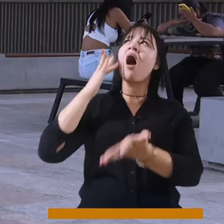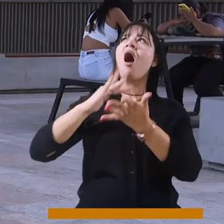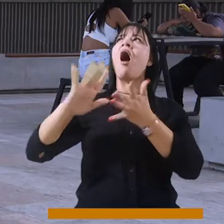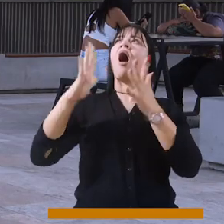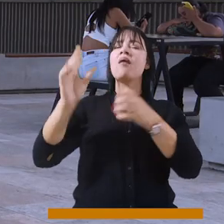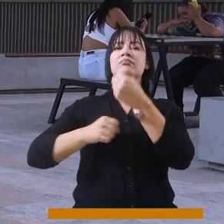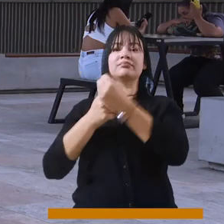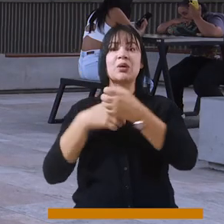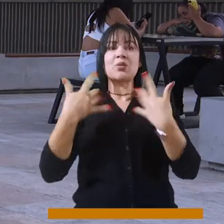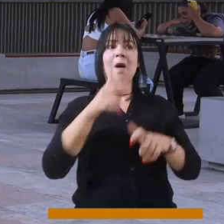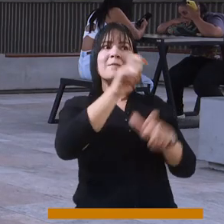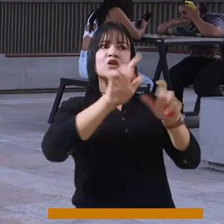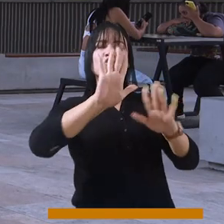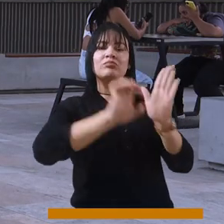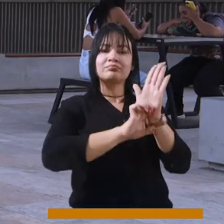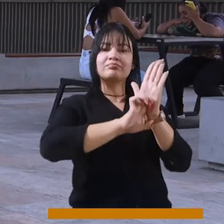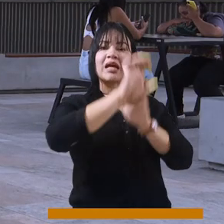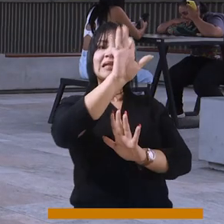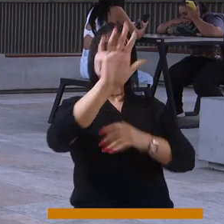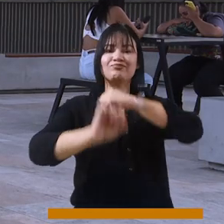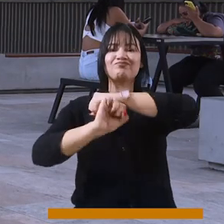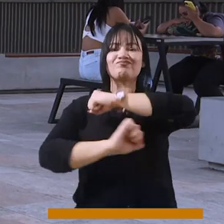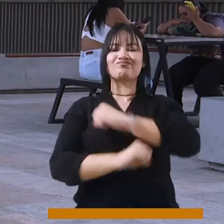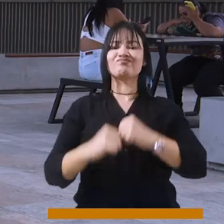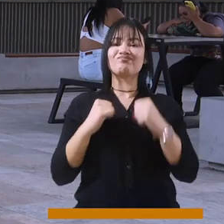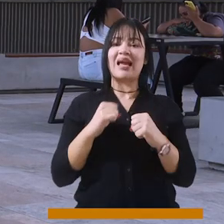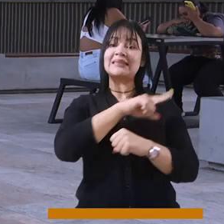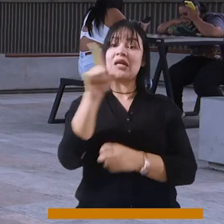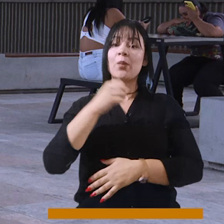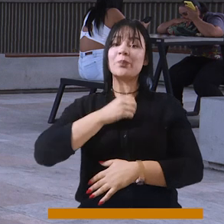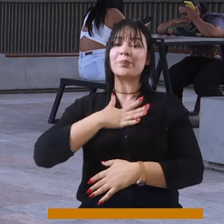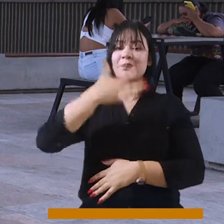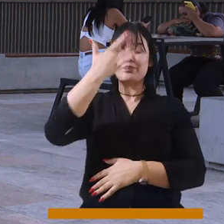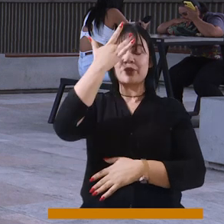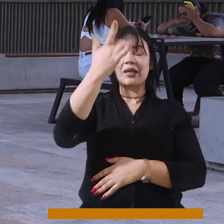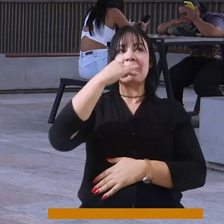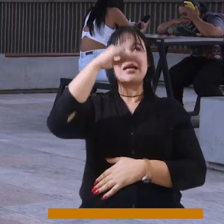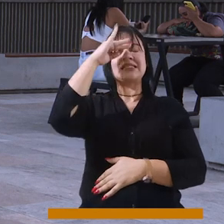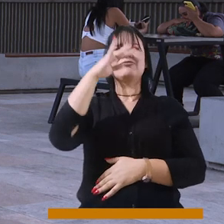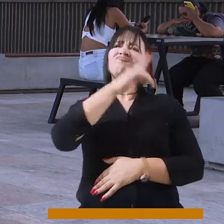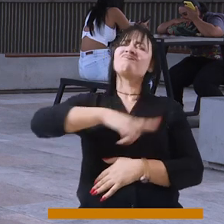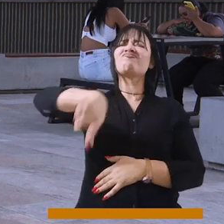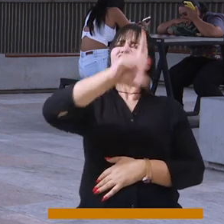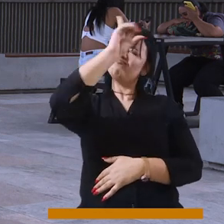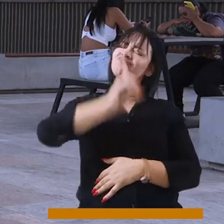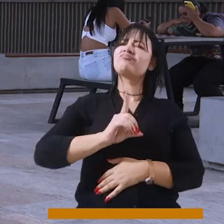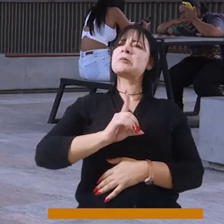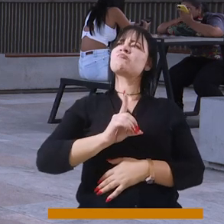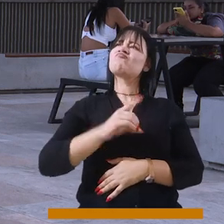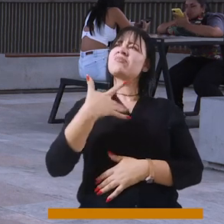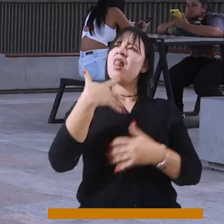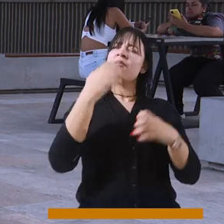que es liderado por ruta en que hay un ecosistema de emprendimiento fortalecido y además una gran oportunidad porque Medellín decidió una nueva